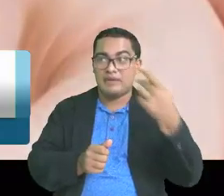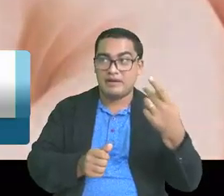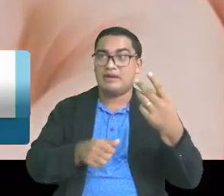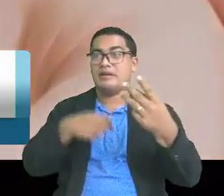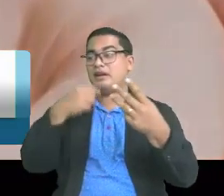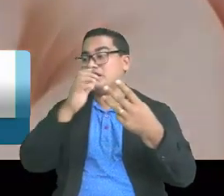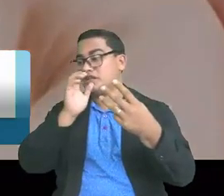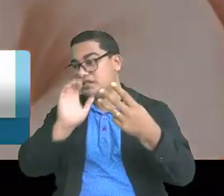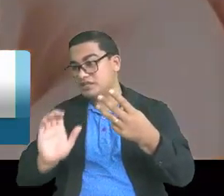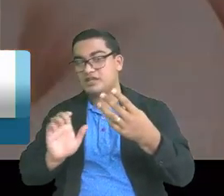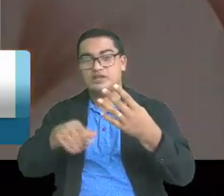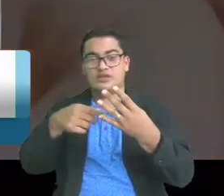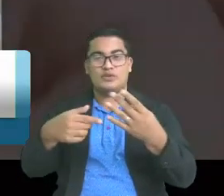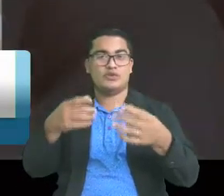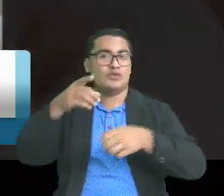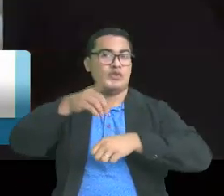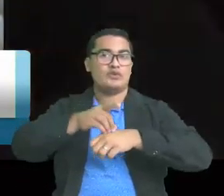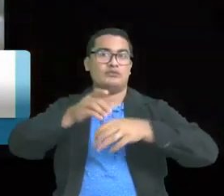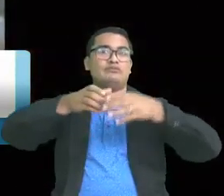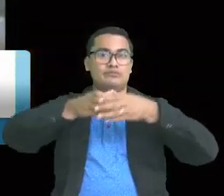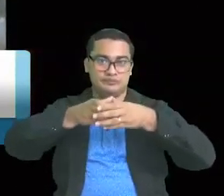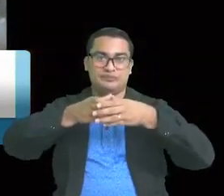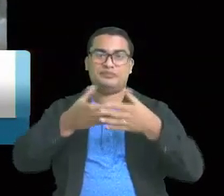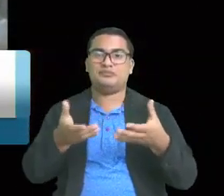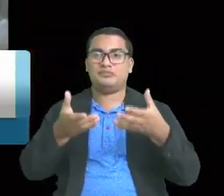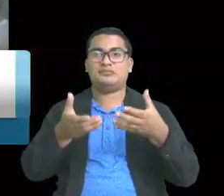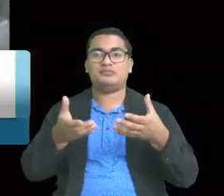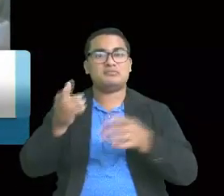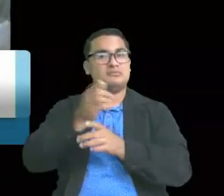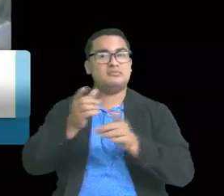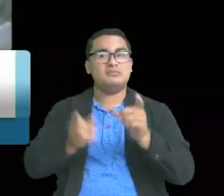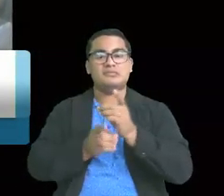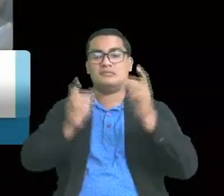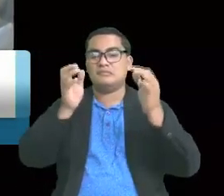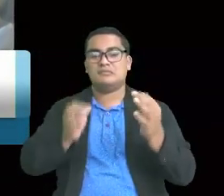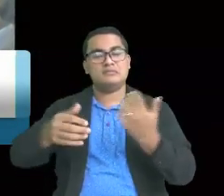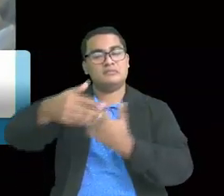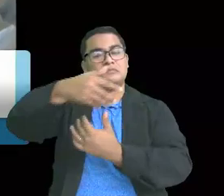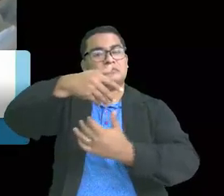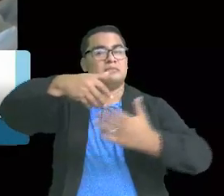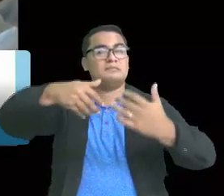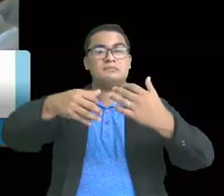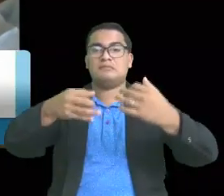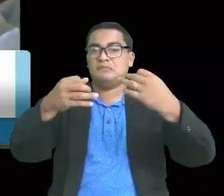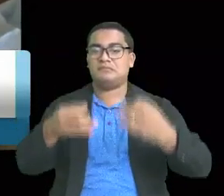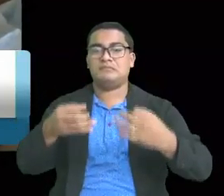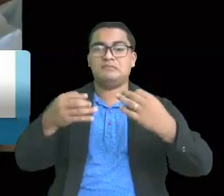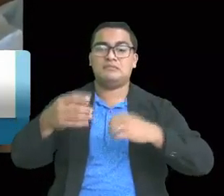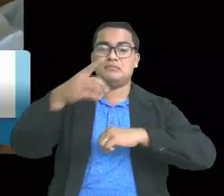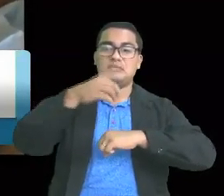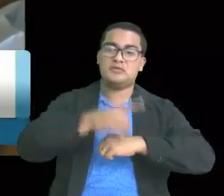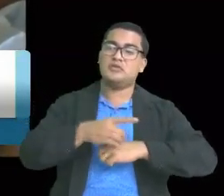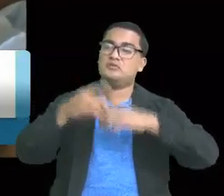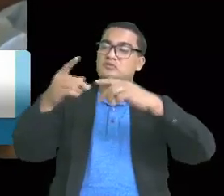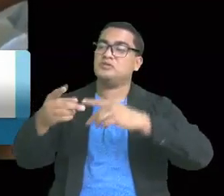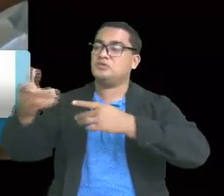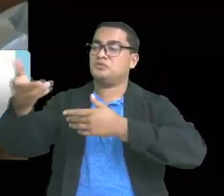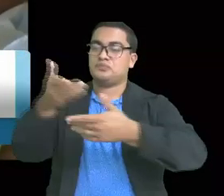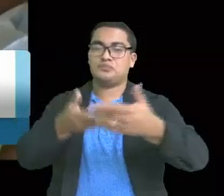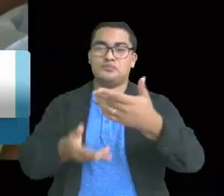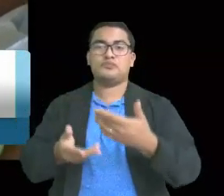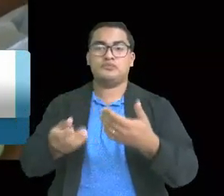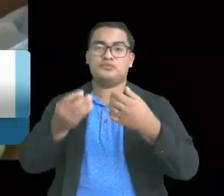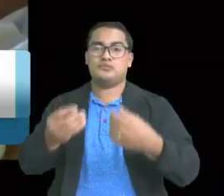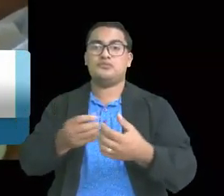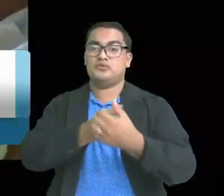trabajamos con el niño, los médicos, y como debería ser, ¿no? Una relación fluida médico-paciente, una de mucho afecto,